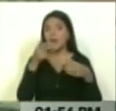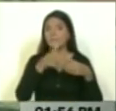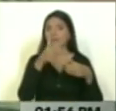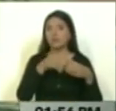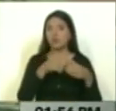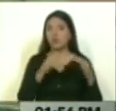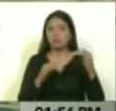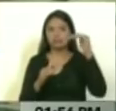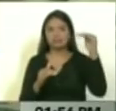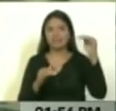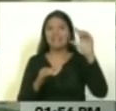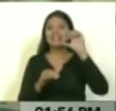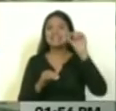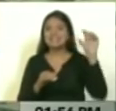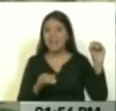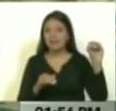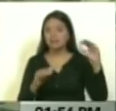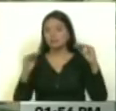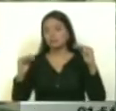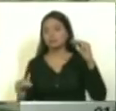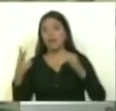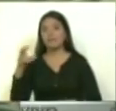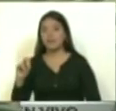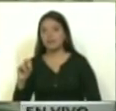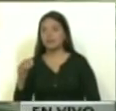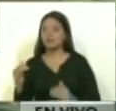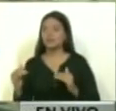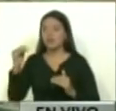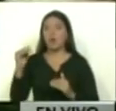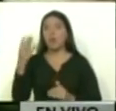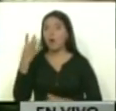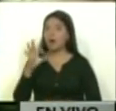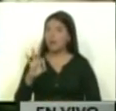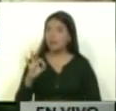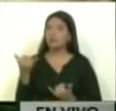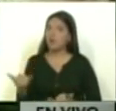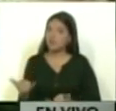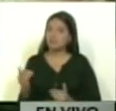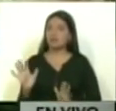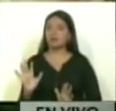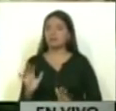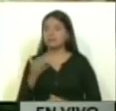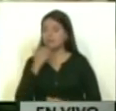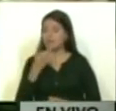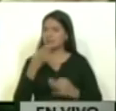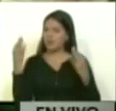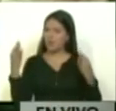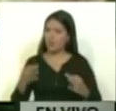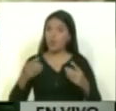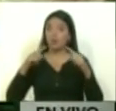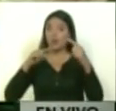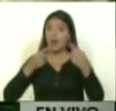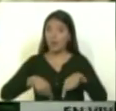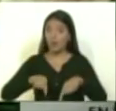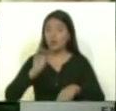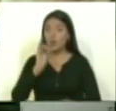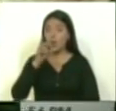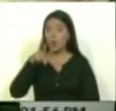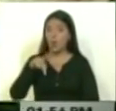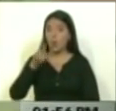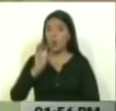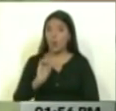20. Ya lo vamos a recuperar, lo llevamos por 40 ahorita. Y muy seguramente con el acuerdo de la OPEP y de los